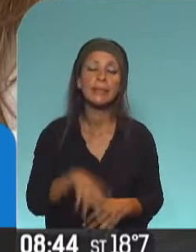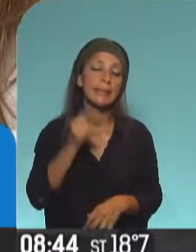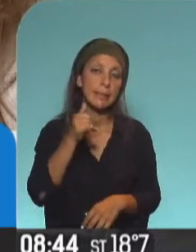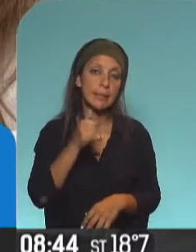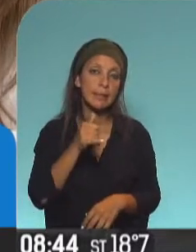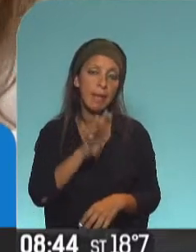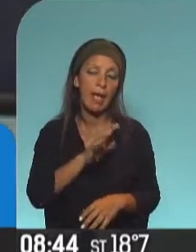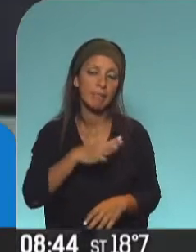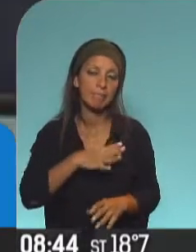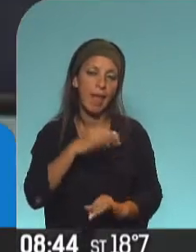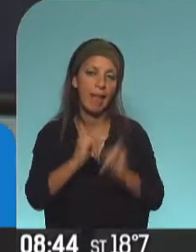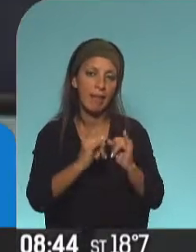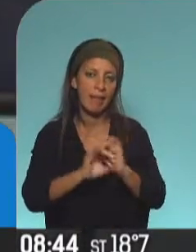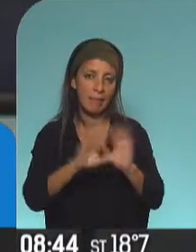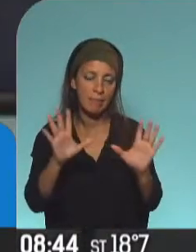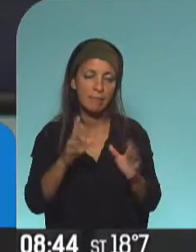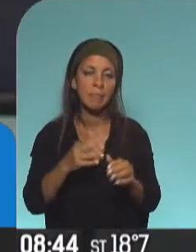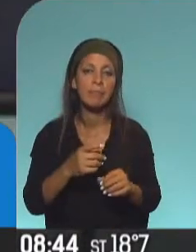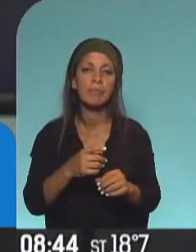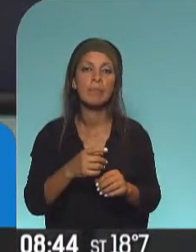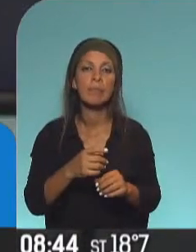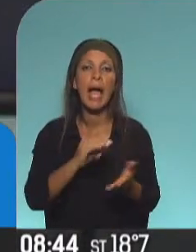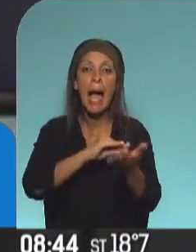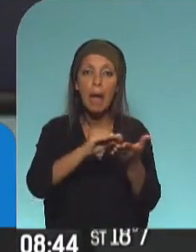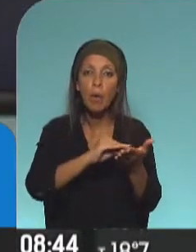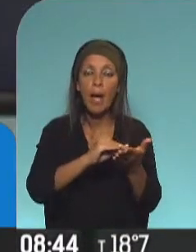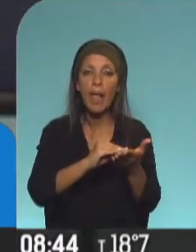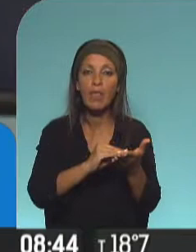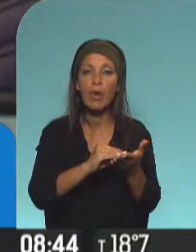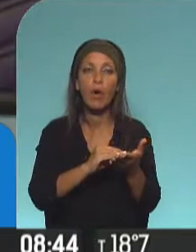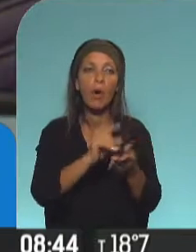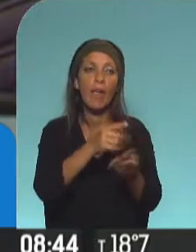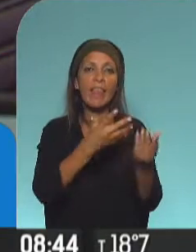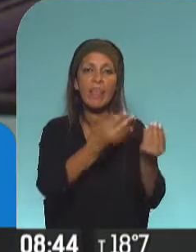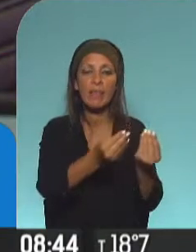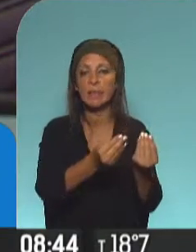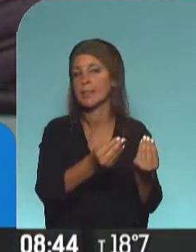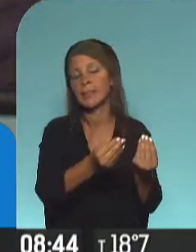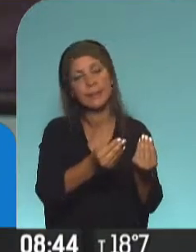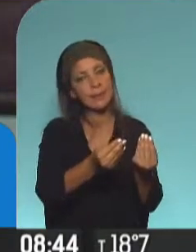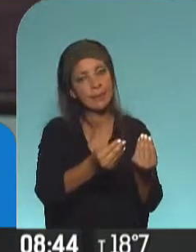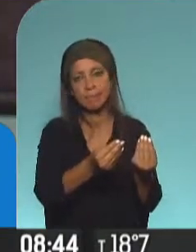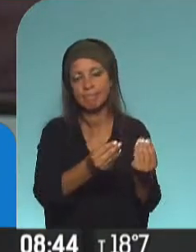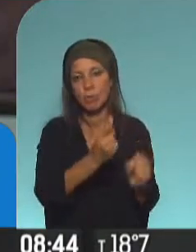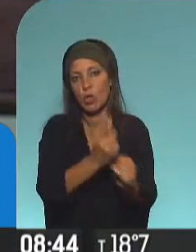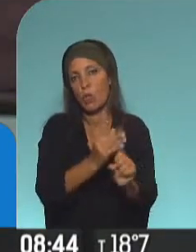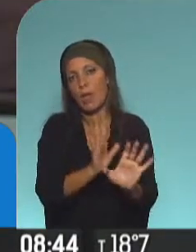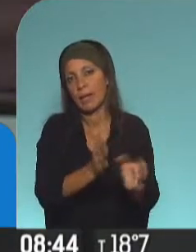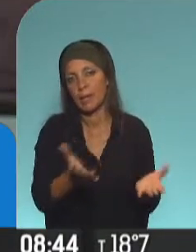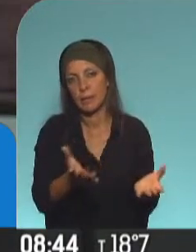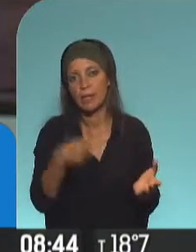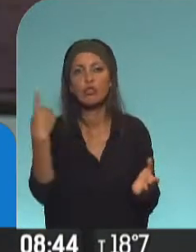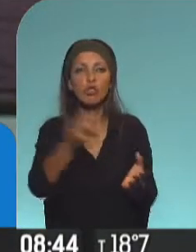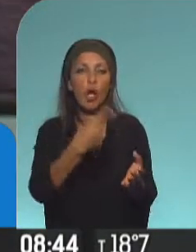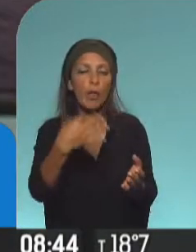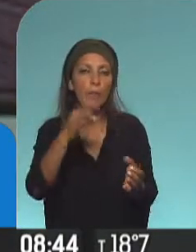decir varias cosas. Primero, como estrategia de defensa, uno no puede... No, por supuesto. puede, digamos... Por eso yo le hacía la incluso tenemos aclaración, que ¿no? saber, y todo el mundo tiene que